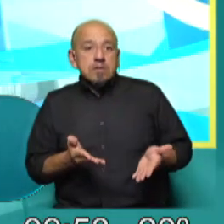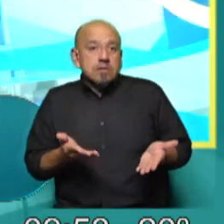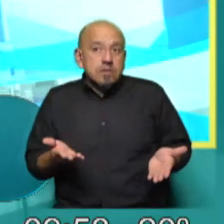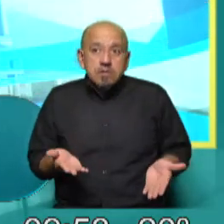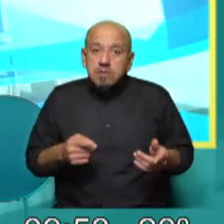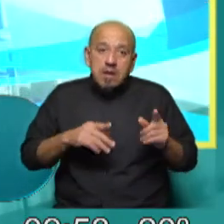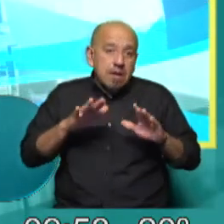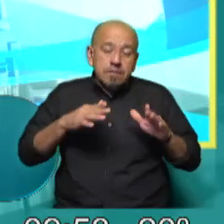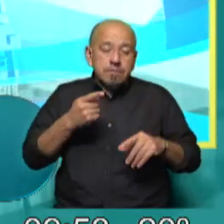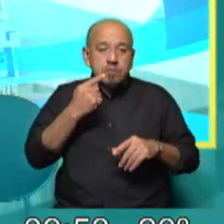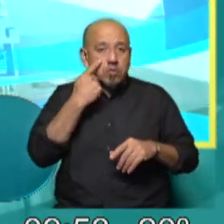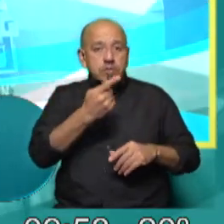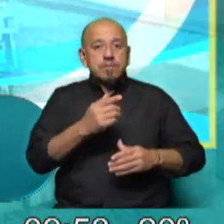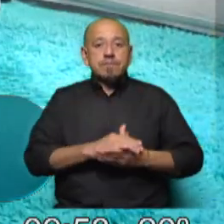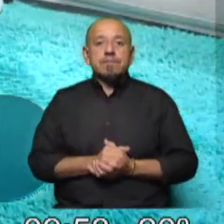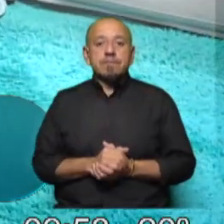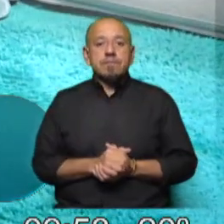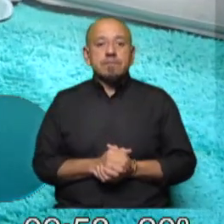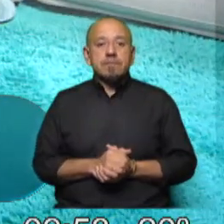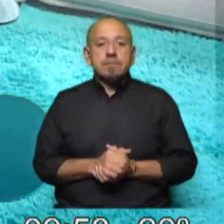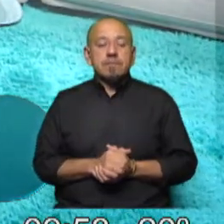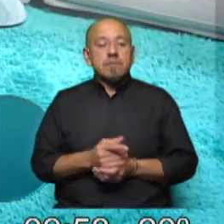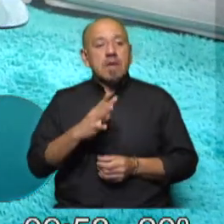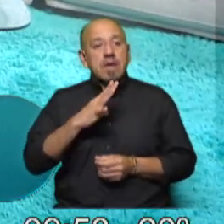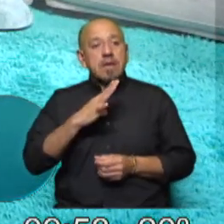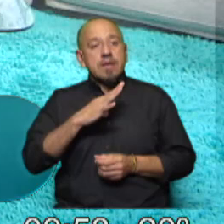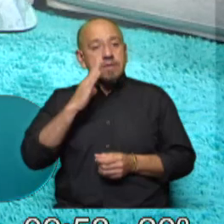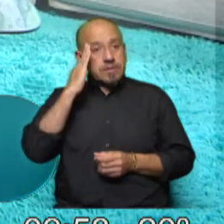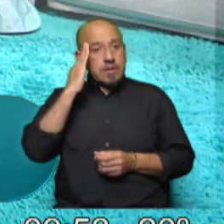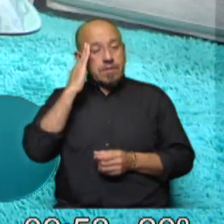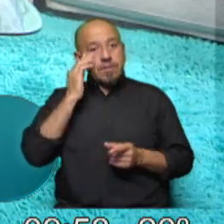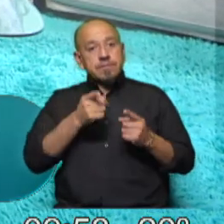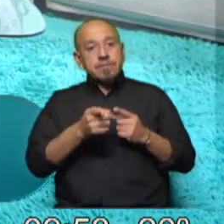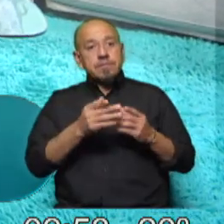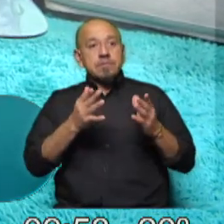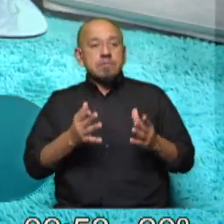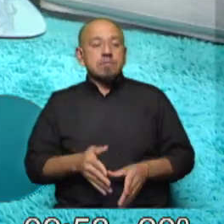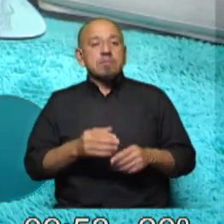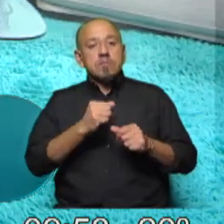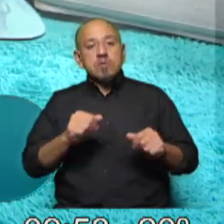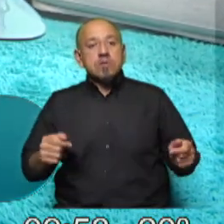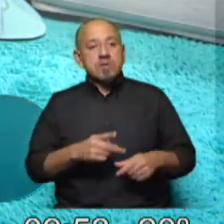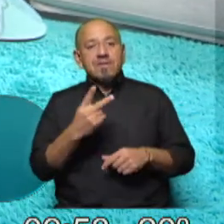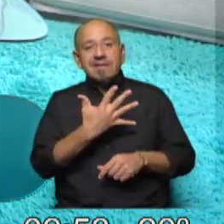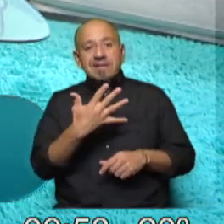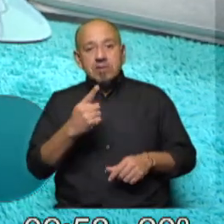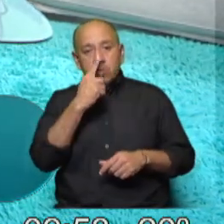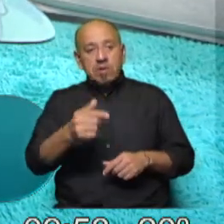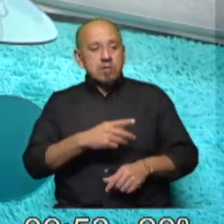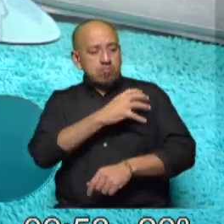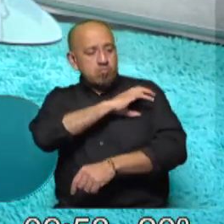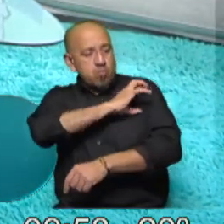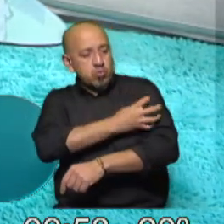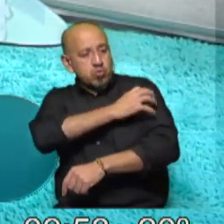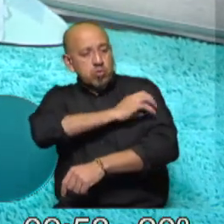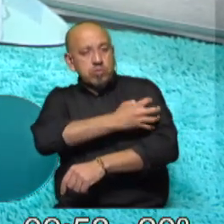se conocían. Ahora, es una disciplina que también implica un conocimiento brutal porque estoy seguro que te puede nombrar 25.000 músculos que no sabíamos ni que teníamos, claro. Nosotros